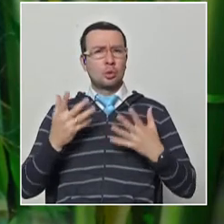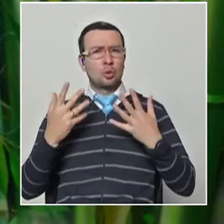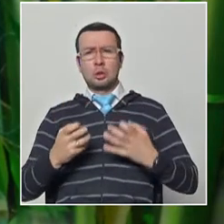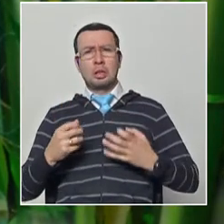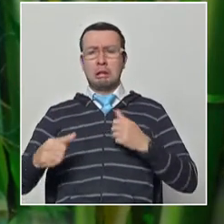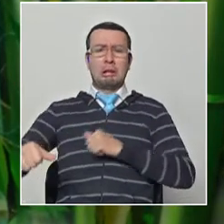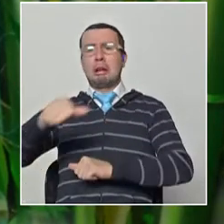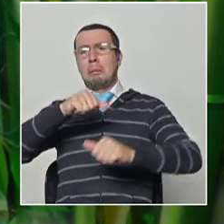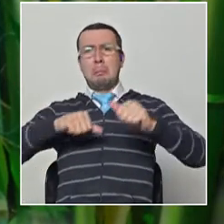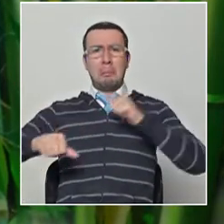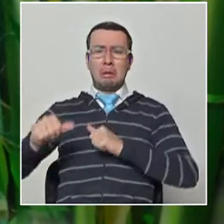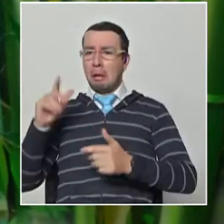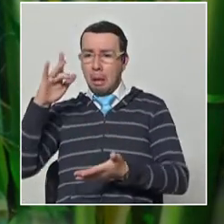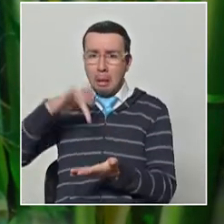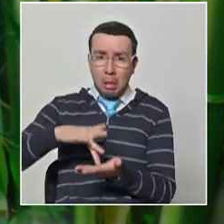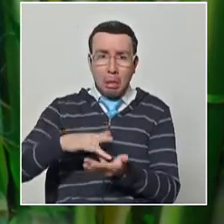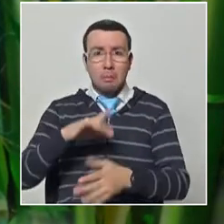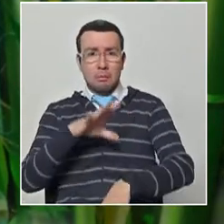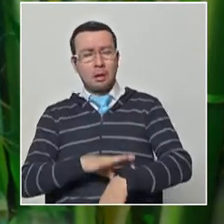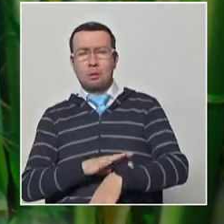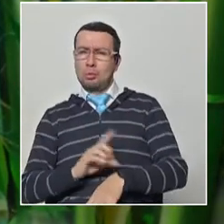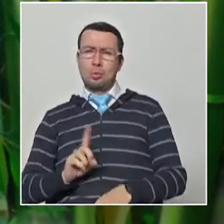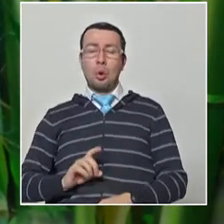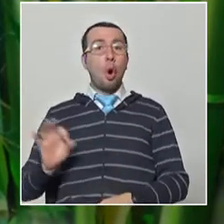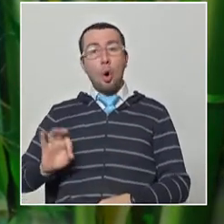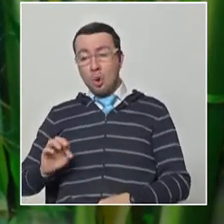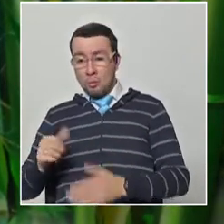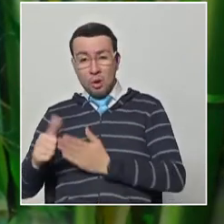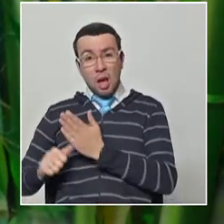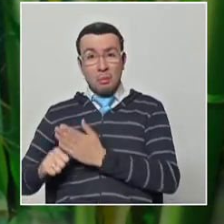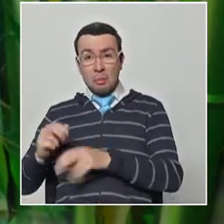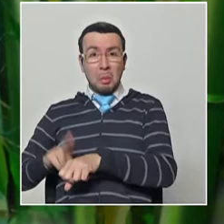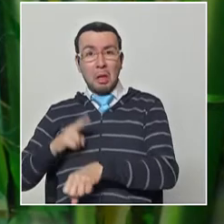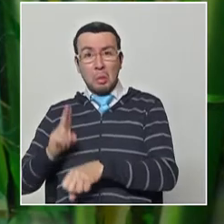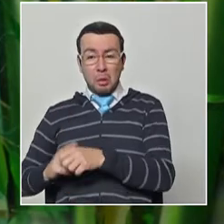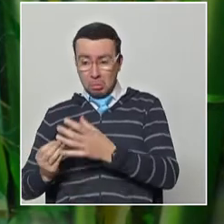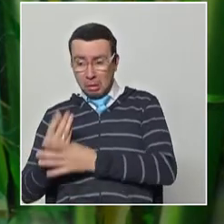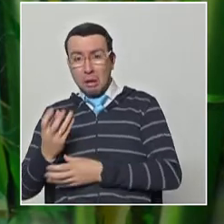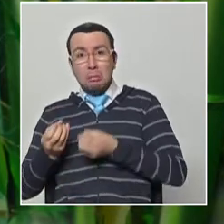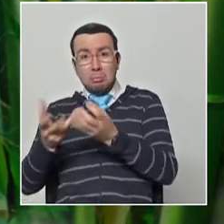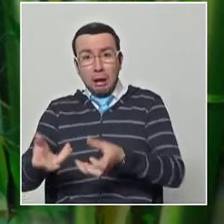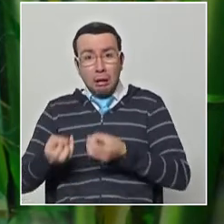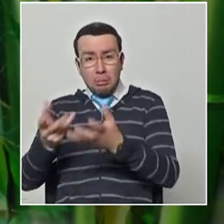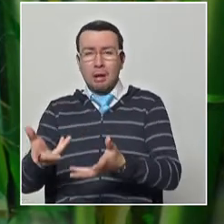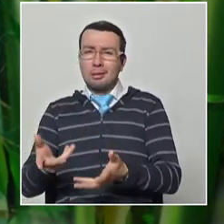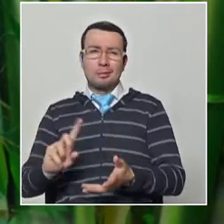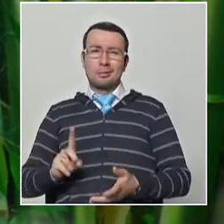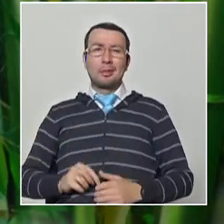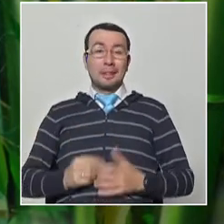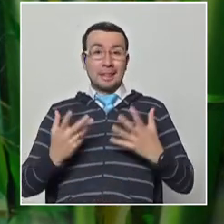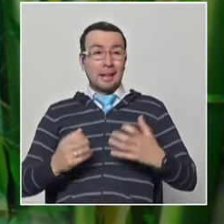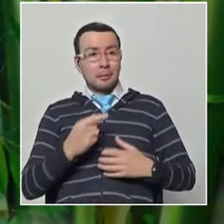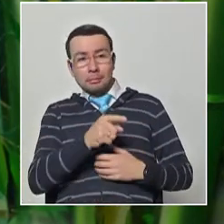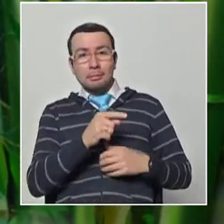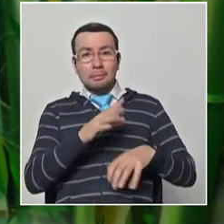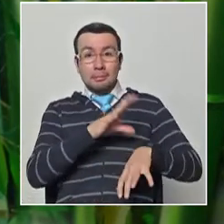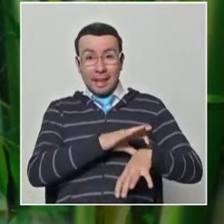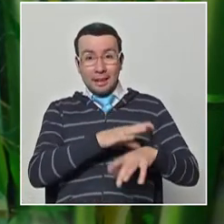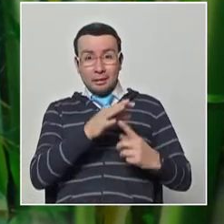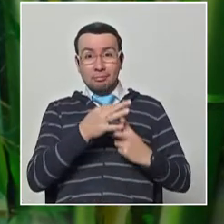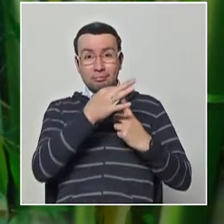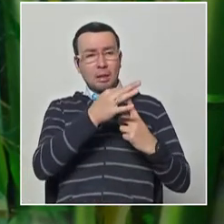consulta médica tampoco este es un programa de medicina alternativa ni de naturismo acá nosotros queremos integrar todas las especialidades médicas